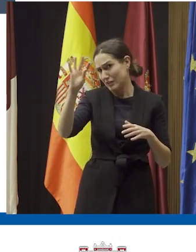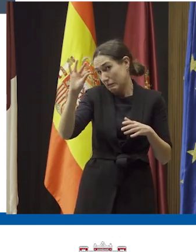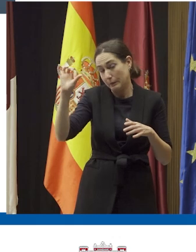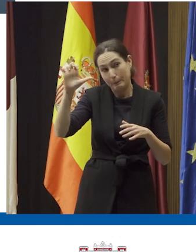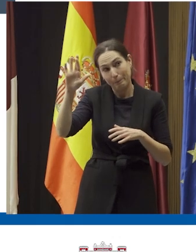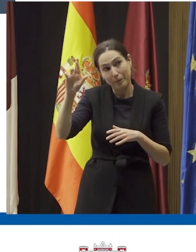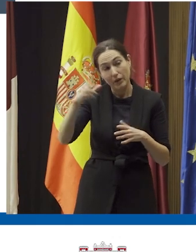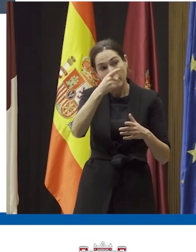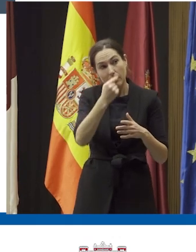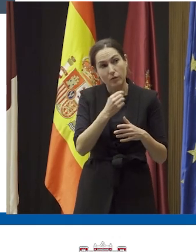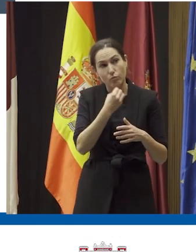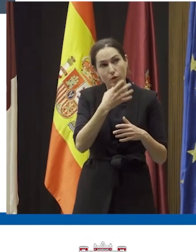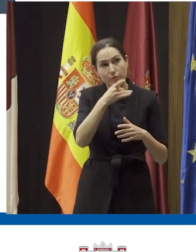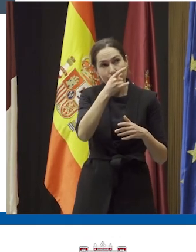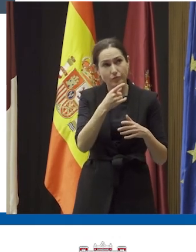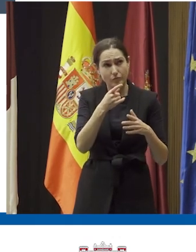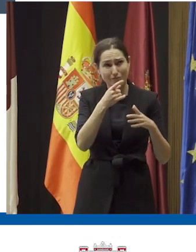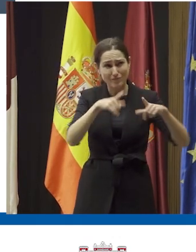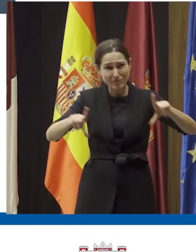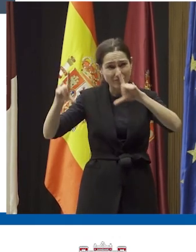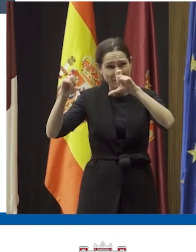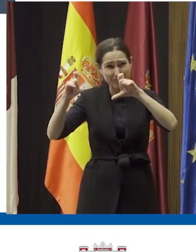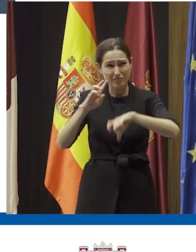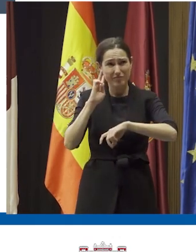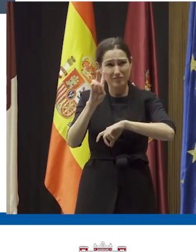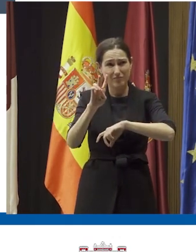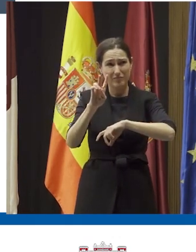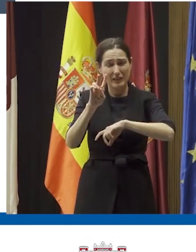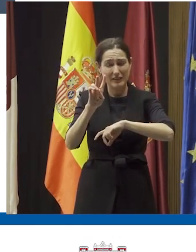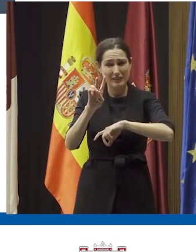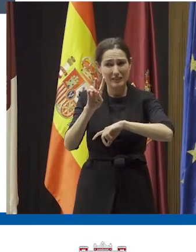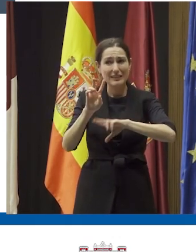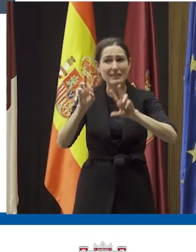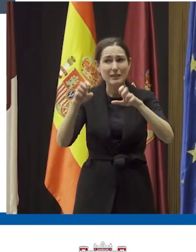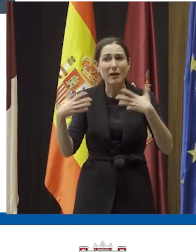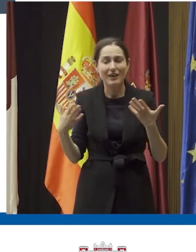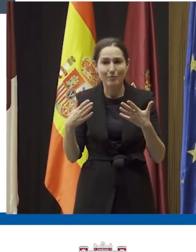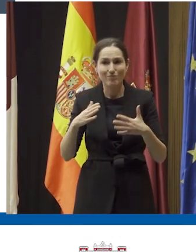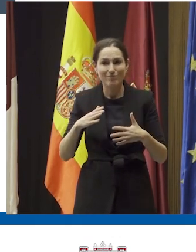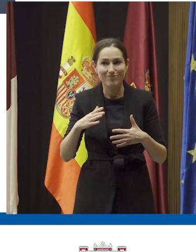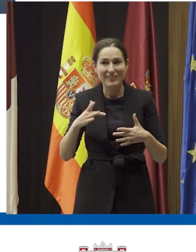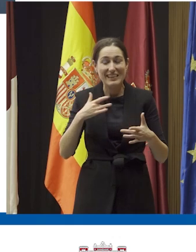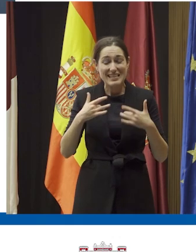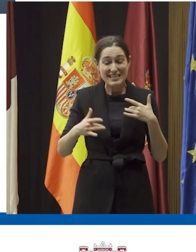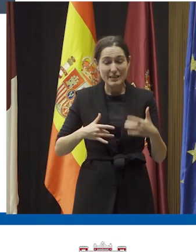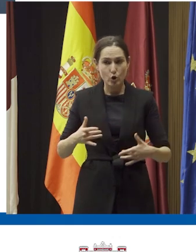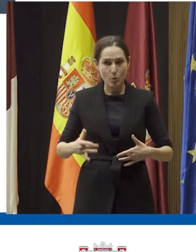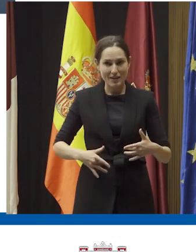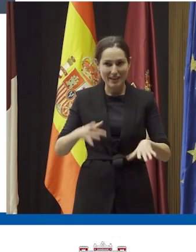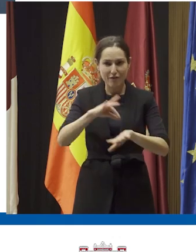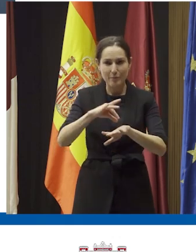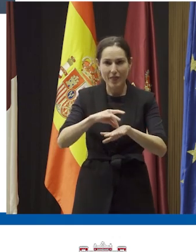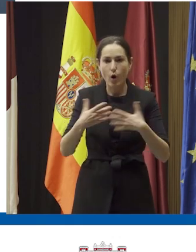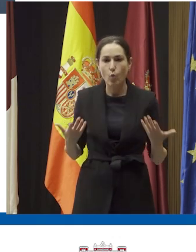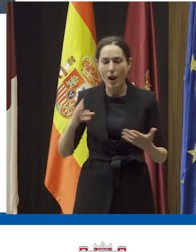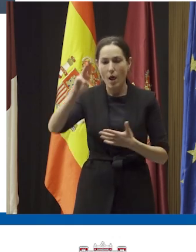es representada las secuelas de una poliomielitis. Esto que hemos conocido de nuestros